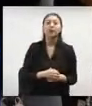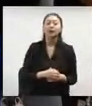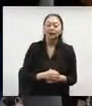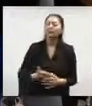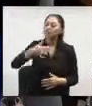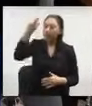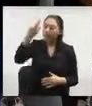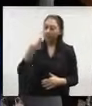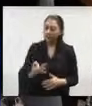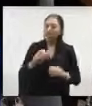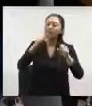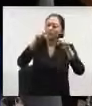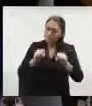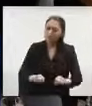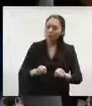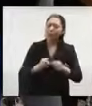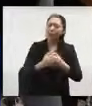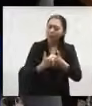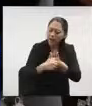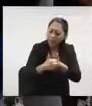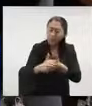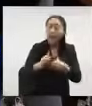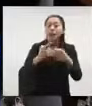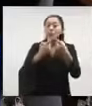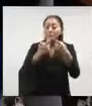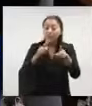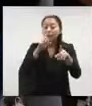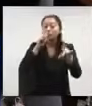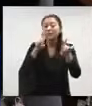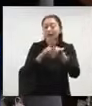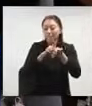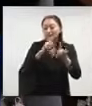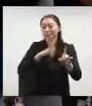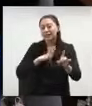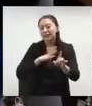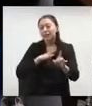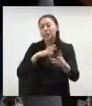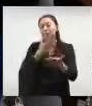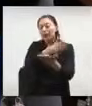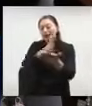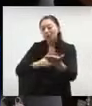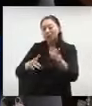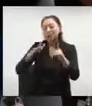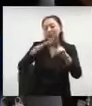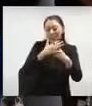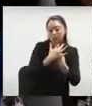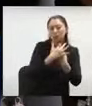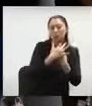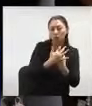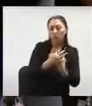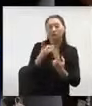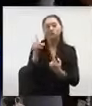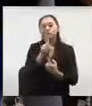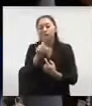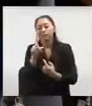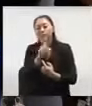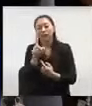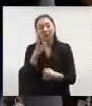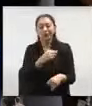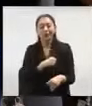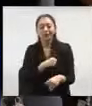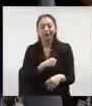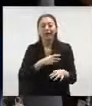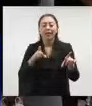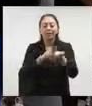garantiza que se puede seguir adelante, pero hay situaciones en algunos comisionados que no les parece bien y como tenemos